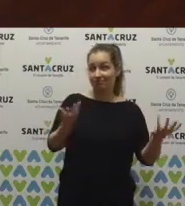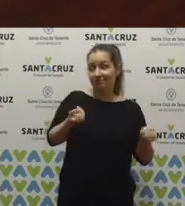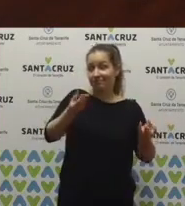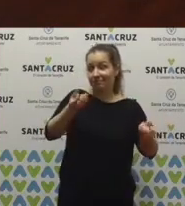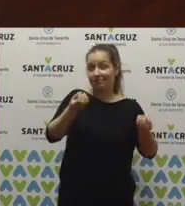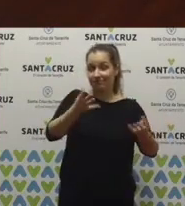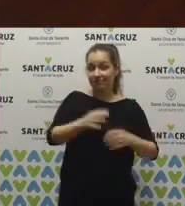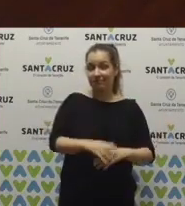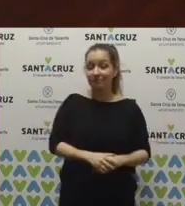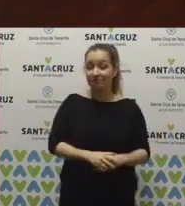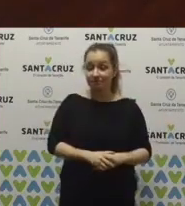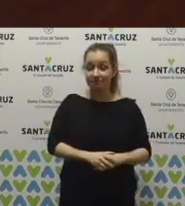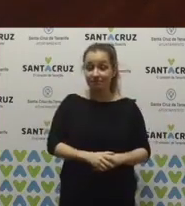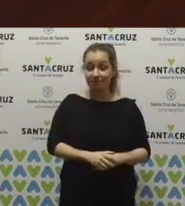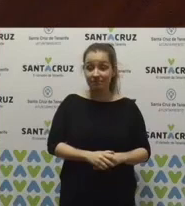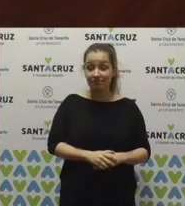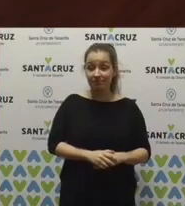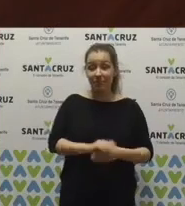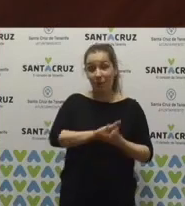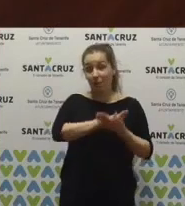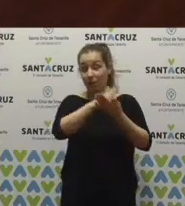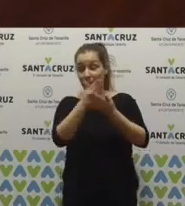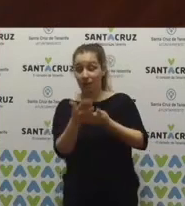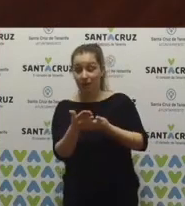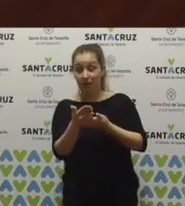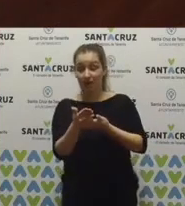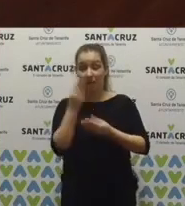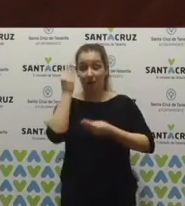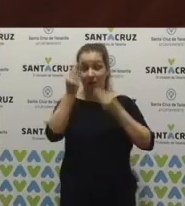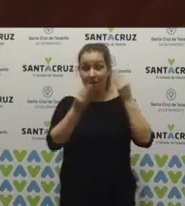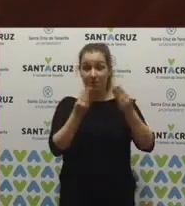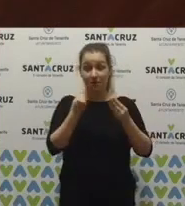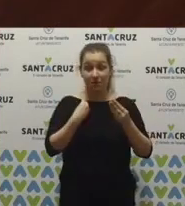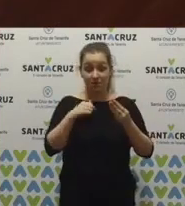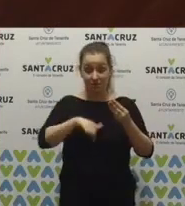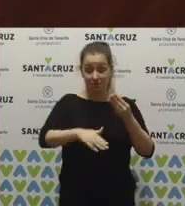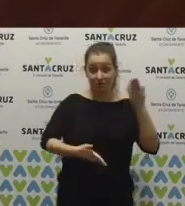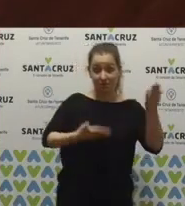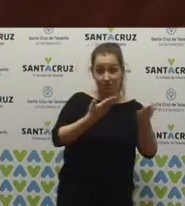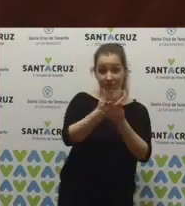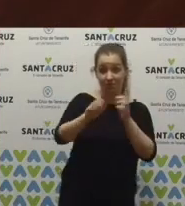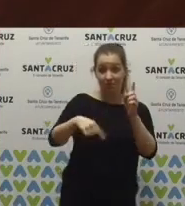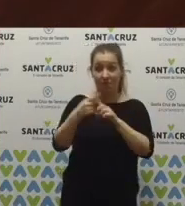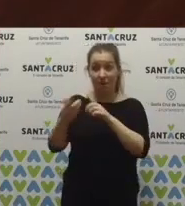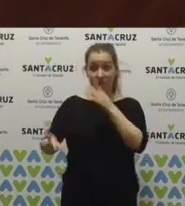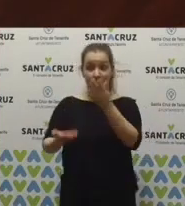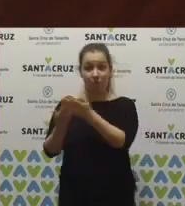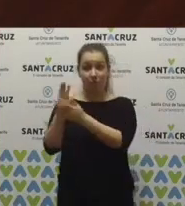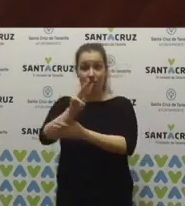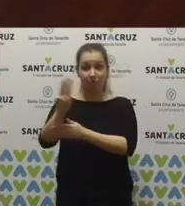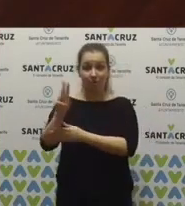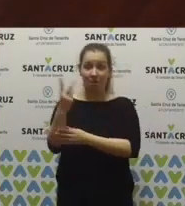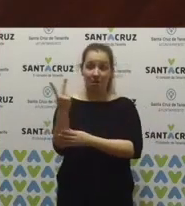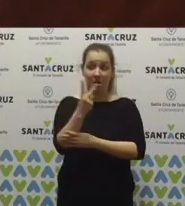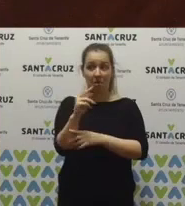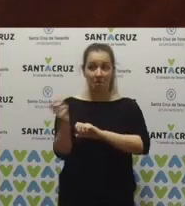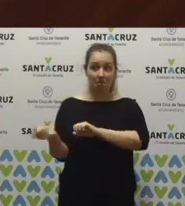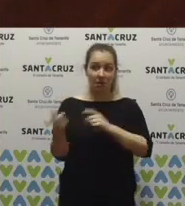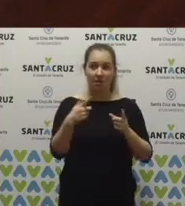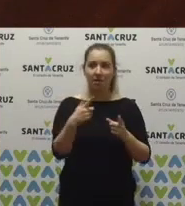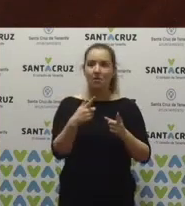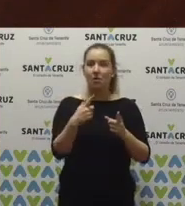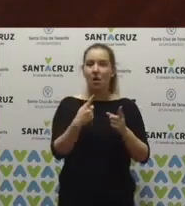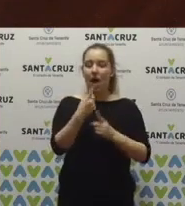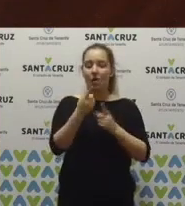creo que hay una diferencia entre esta moción y la que viene luego el partido popular la moción del partido popular sí es verdad que trae una cantidad de propuestas que no están consensuadas